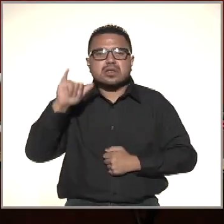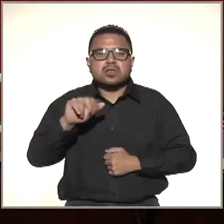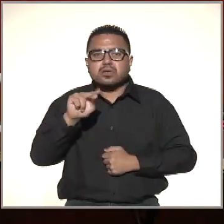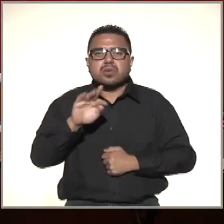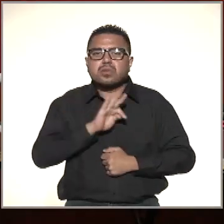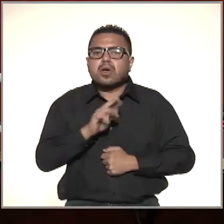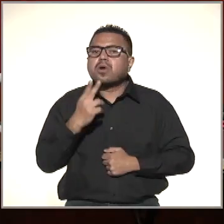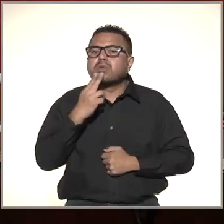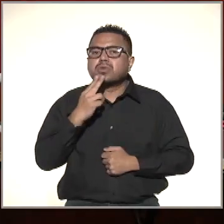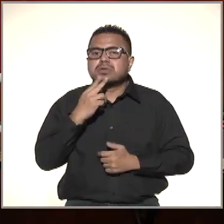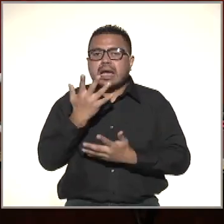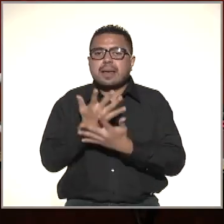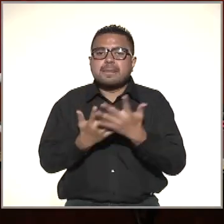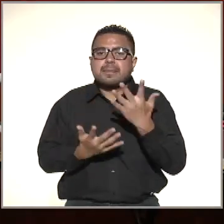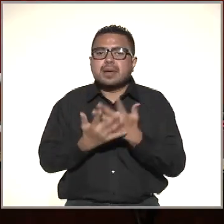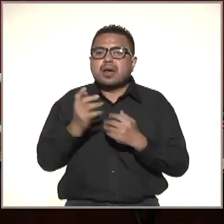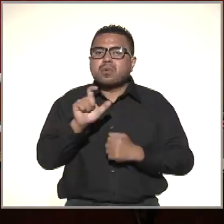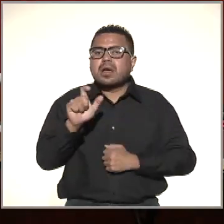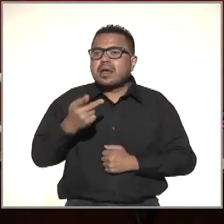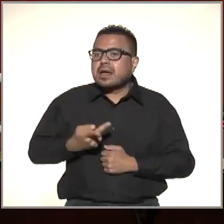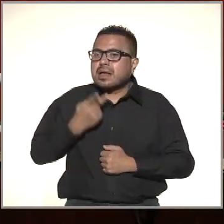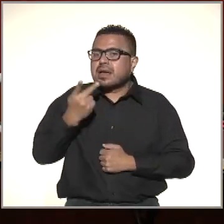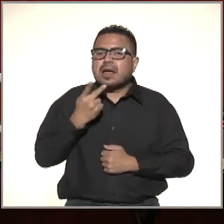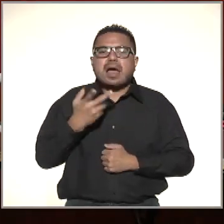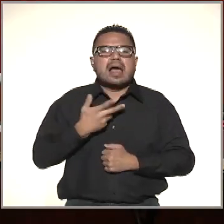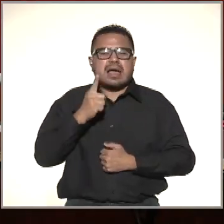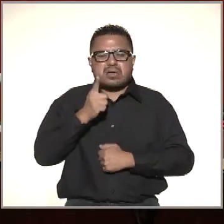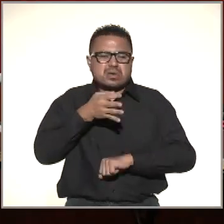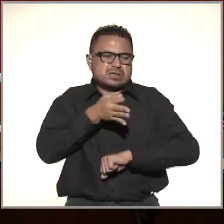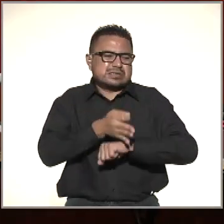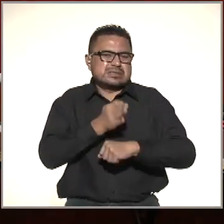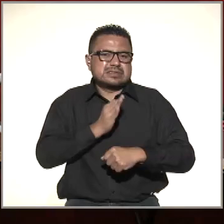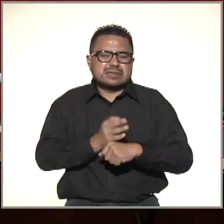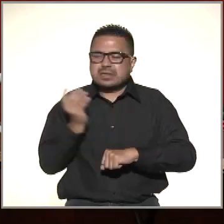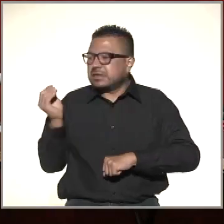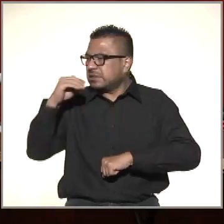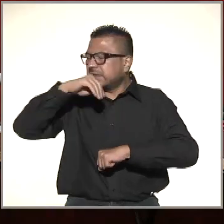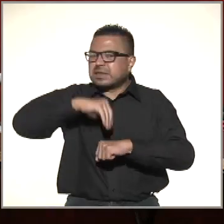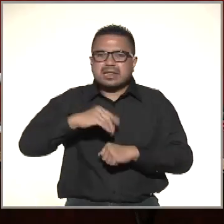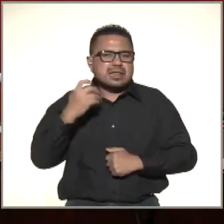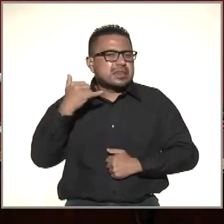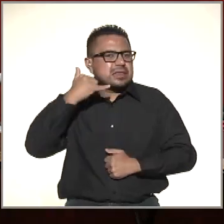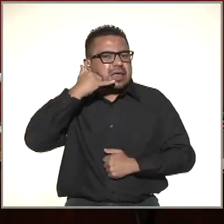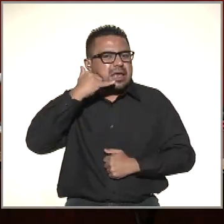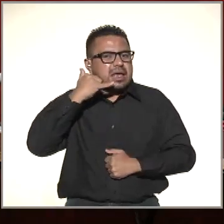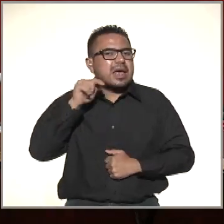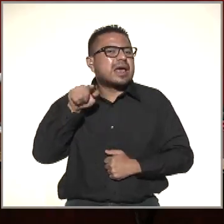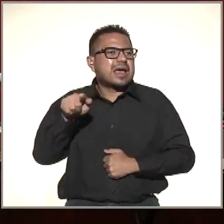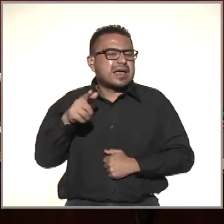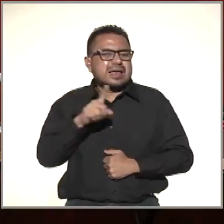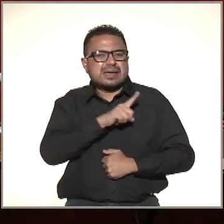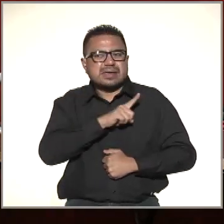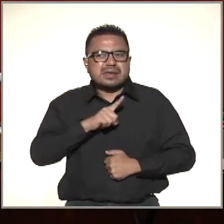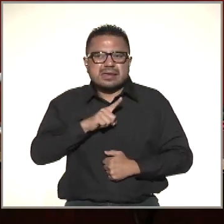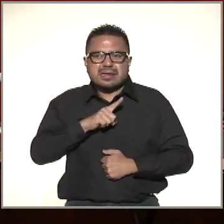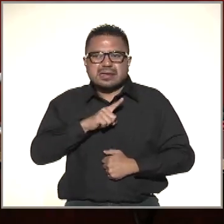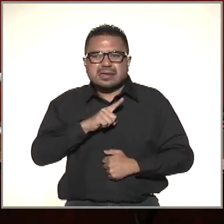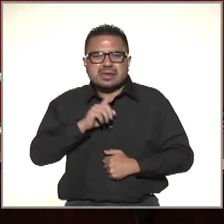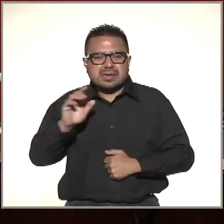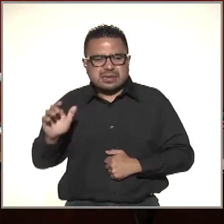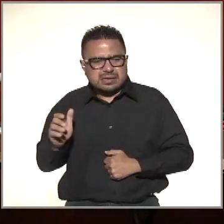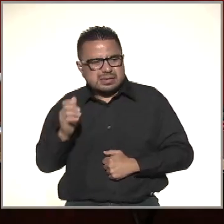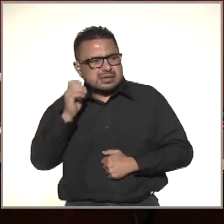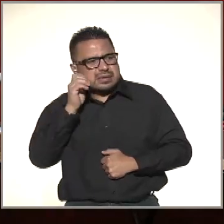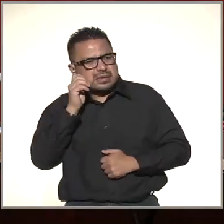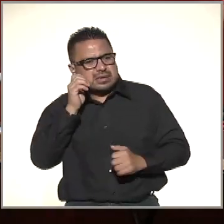manos cuando habla. Había un chiste de cuando aparecieron los teléfonos en que tenía uno que tomar de un lado el auricular y